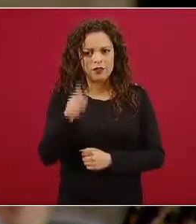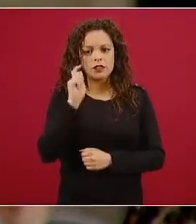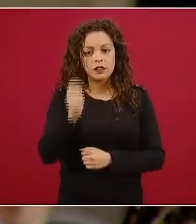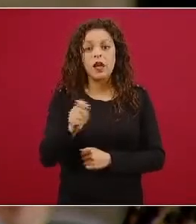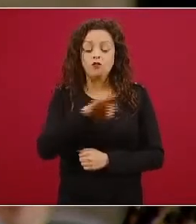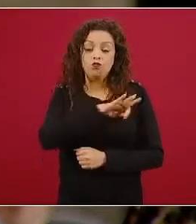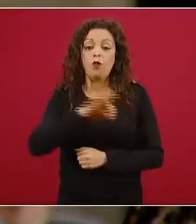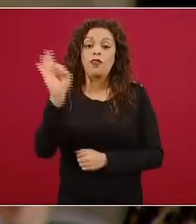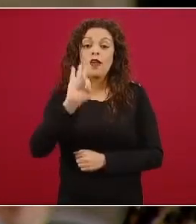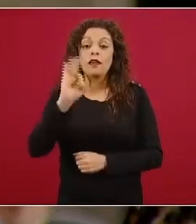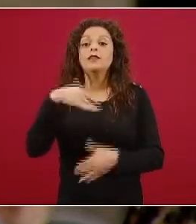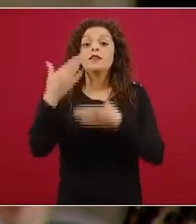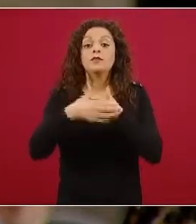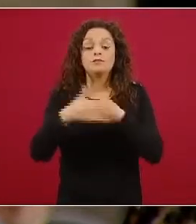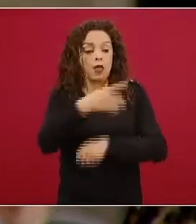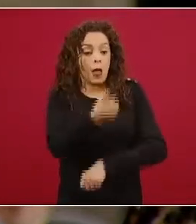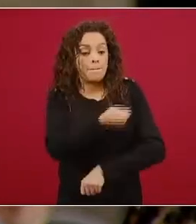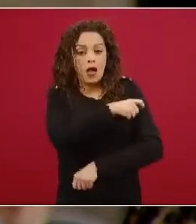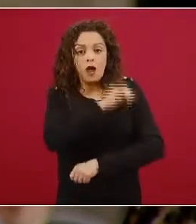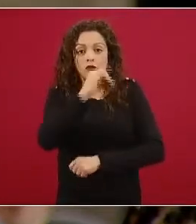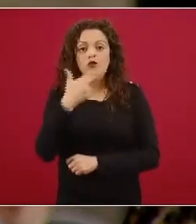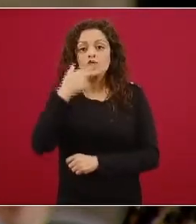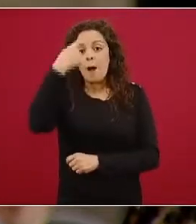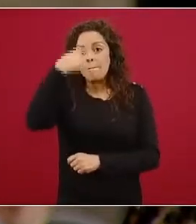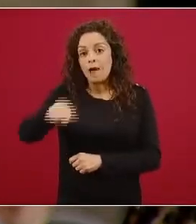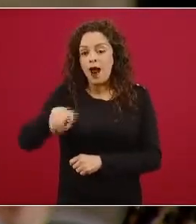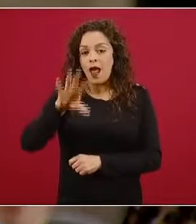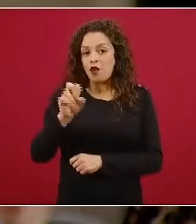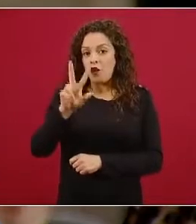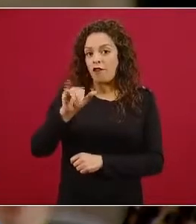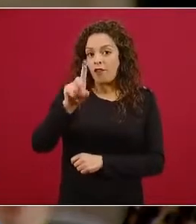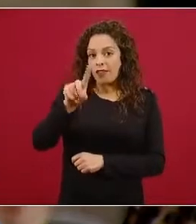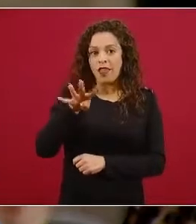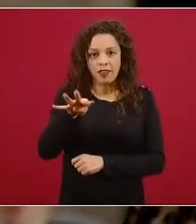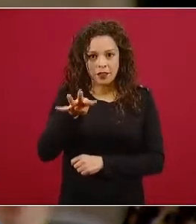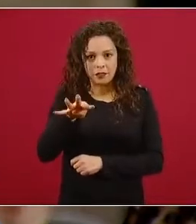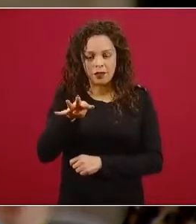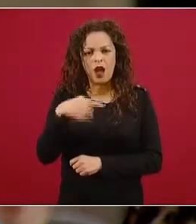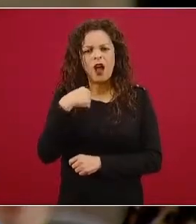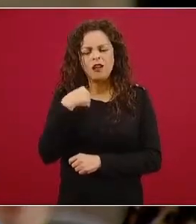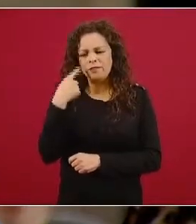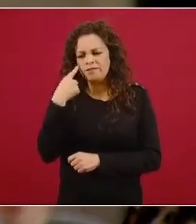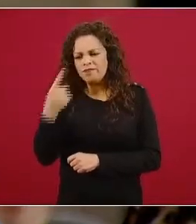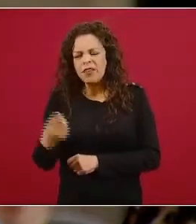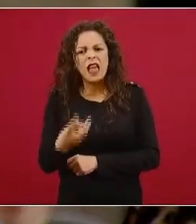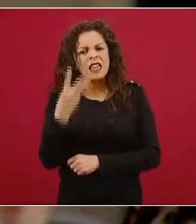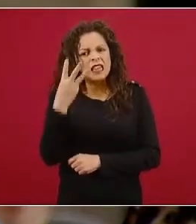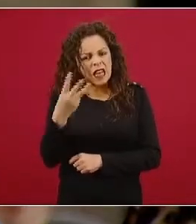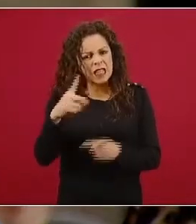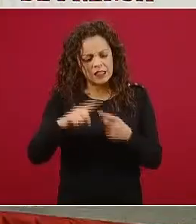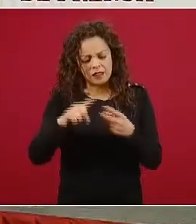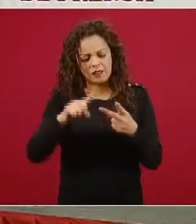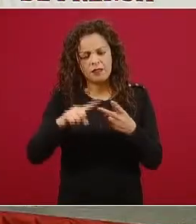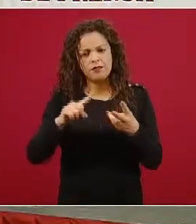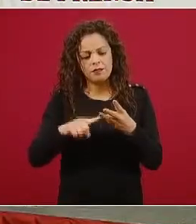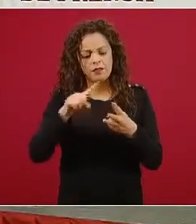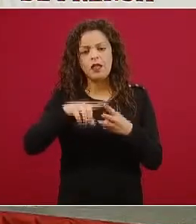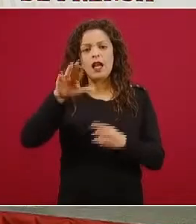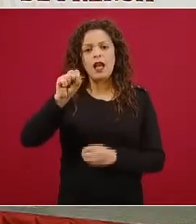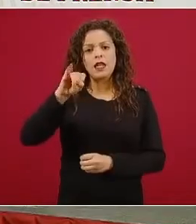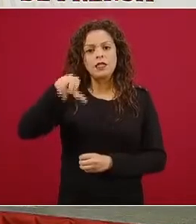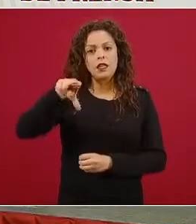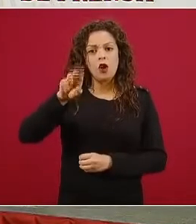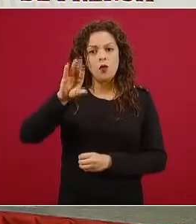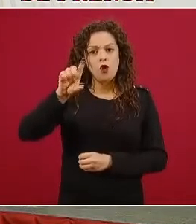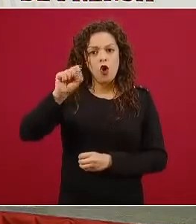posibles vacunas para COVID-19, me llama la atención que 3 de ellos, el de Casino Biologics, el de